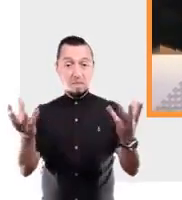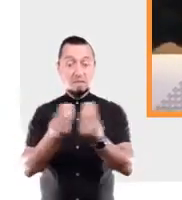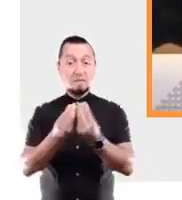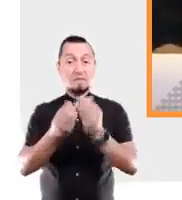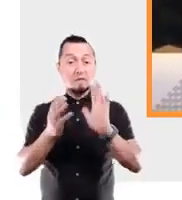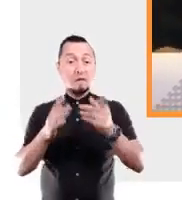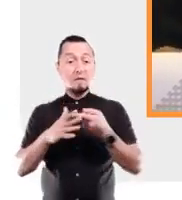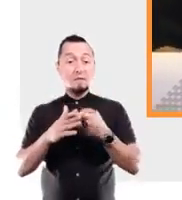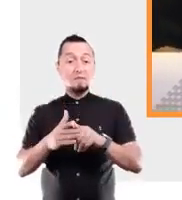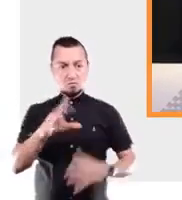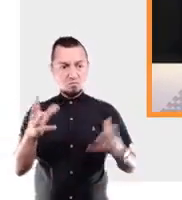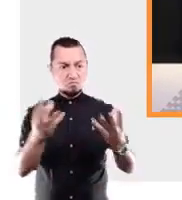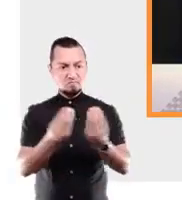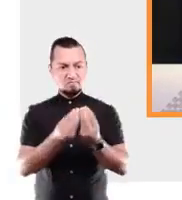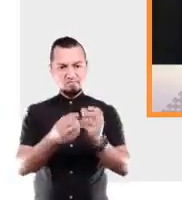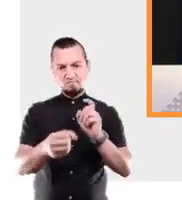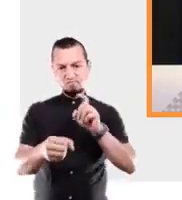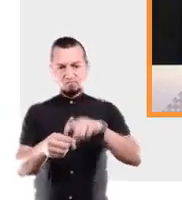mediados del año próximo.